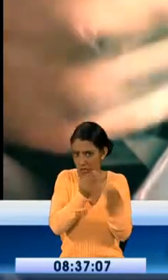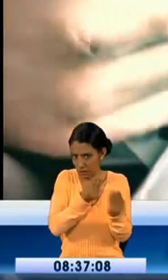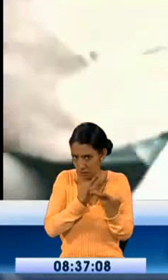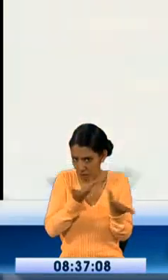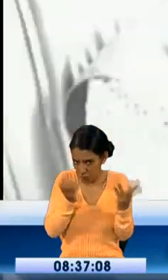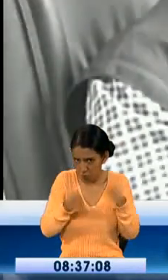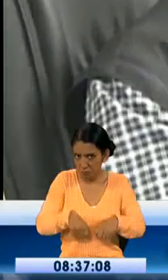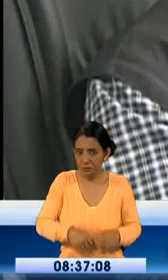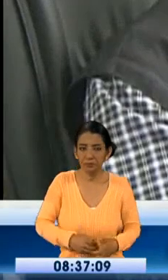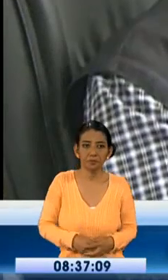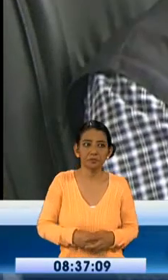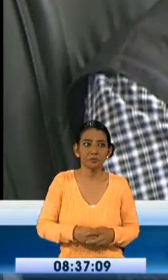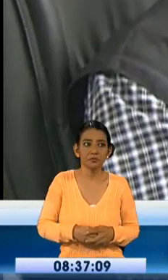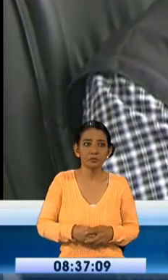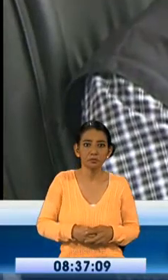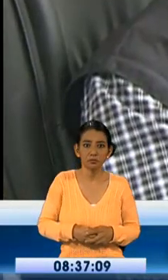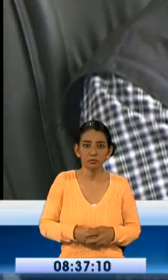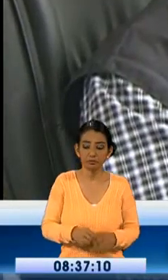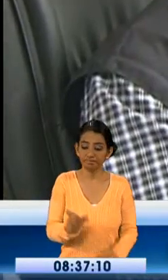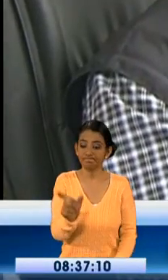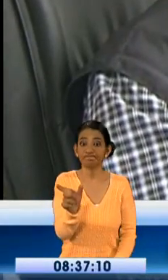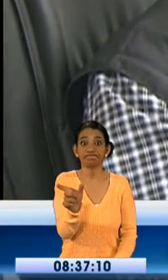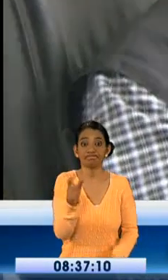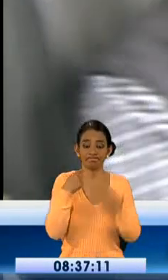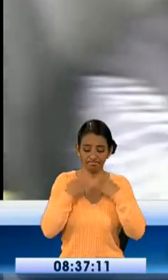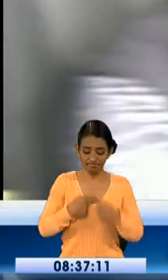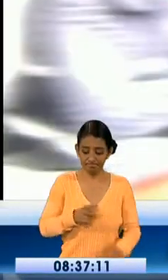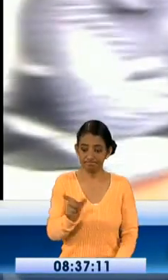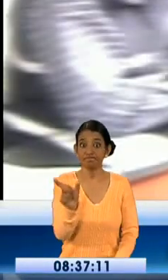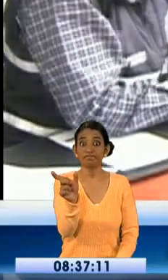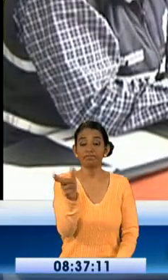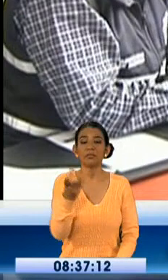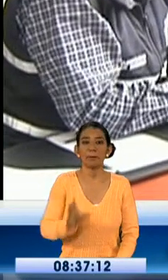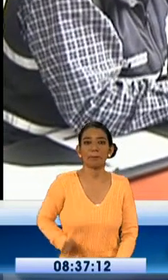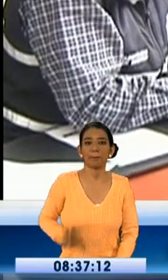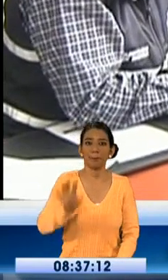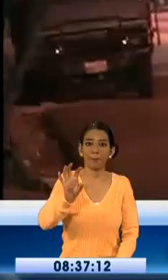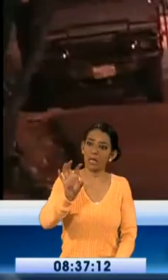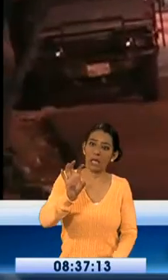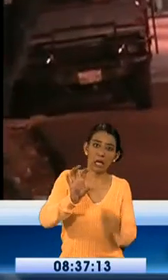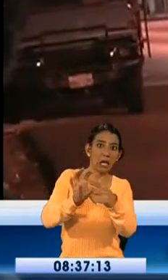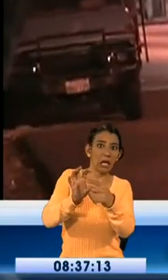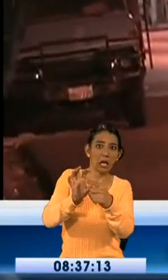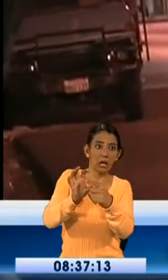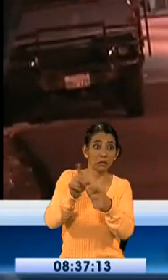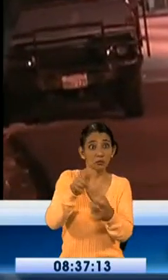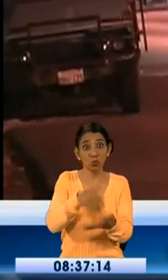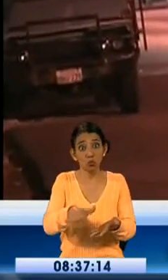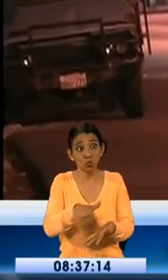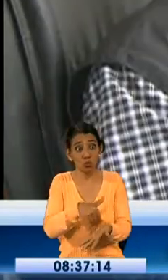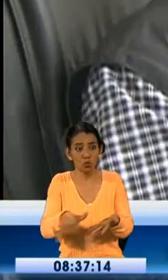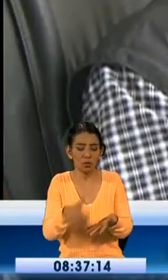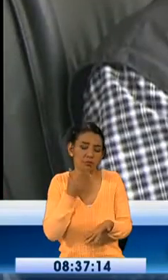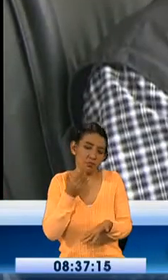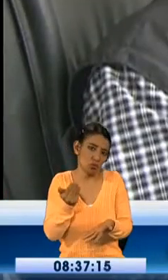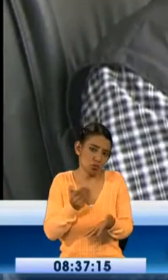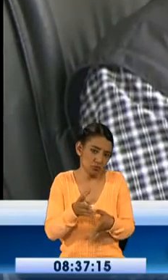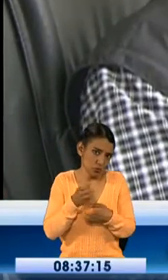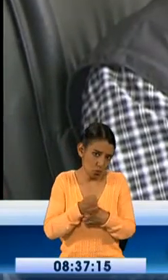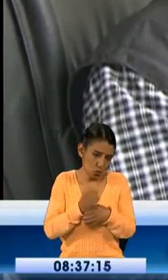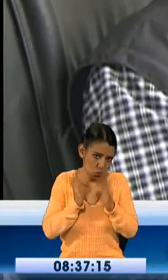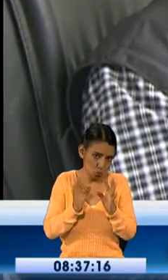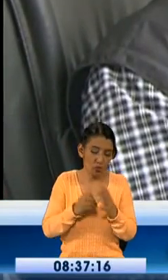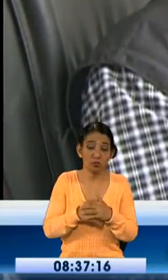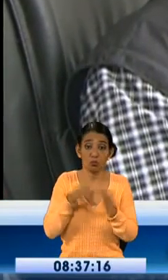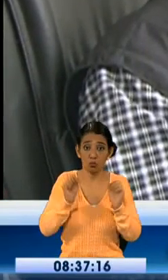información. Nuestra credencial institucional o nuestra placa policial. Y si tenemos dudas, mejor es asegurarse. Pueden llamar